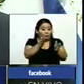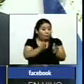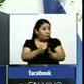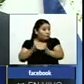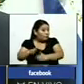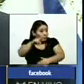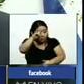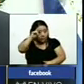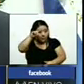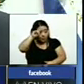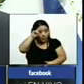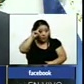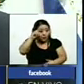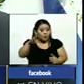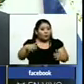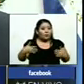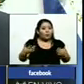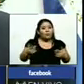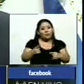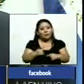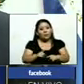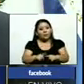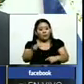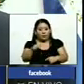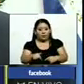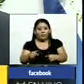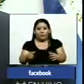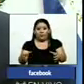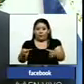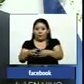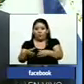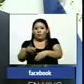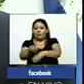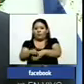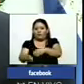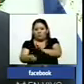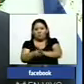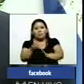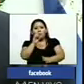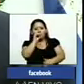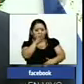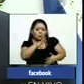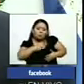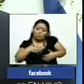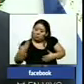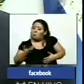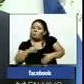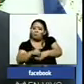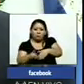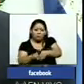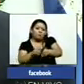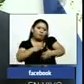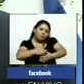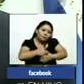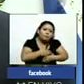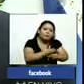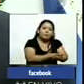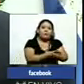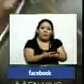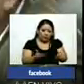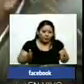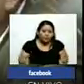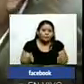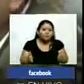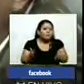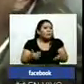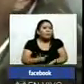hacerse. No obstante, este Pleno Legislativo manifiesta su plena disposición en contribuir.